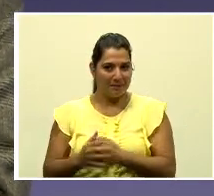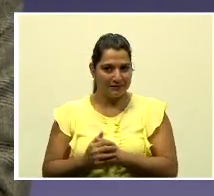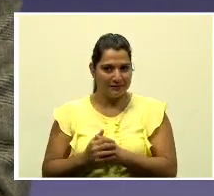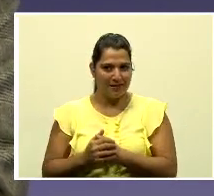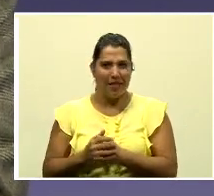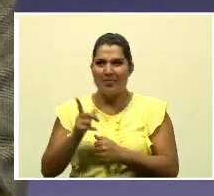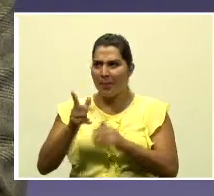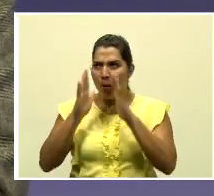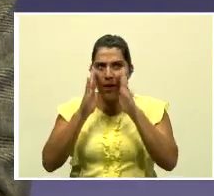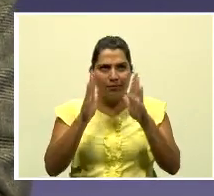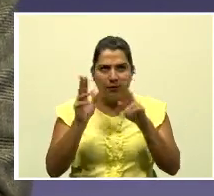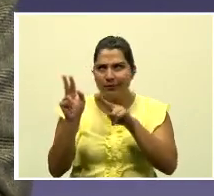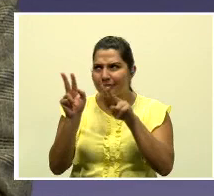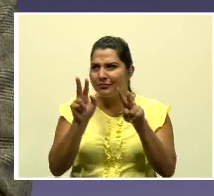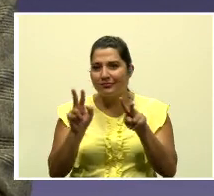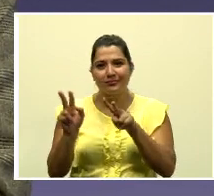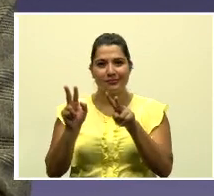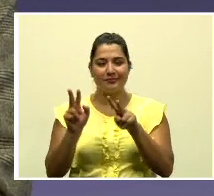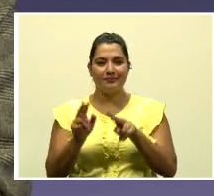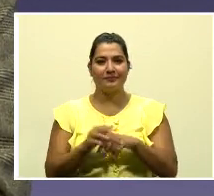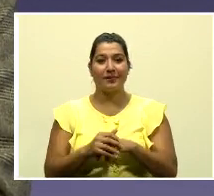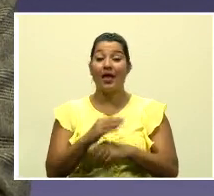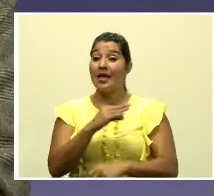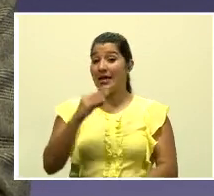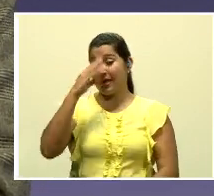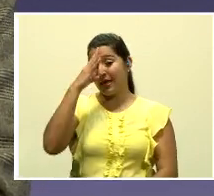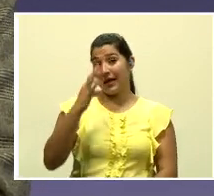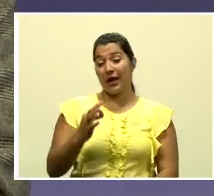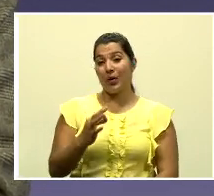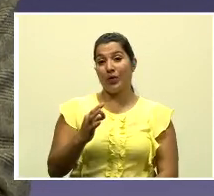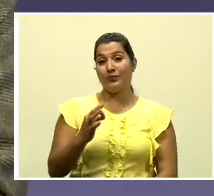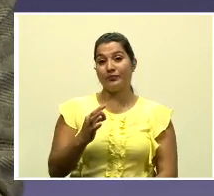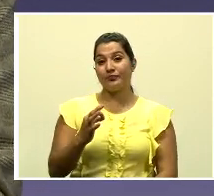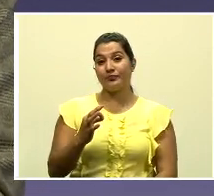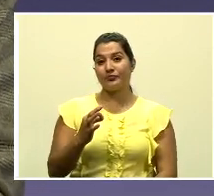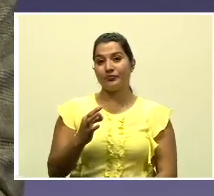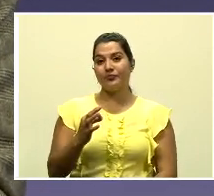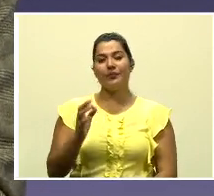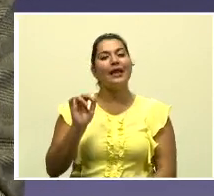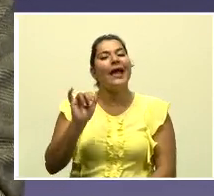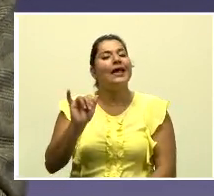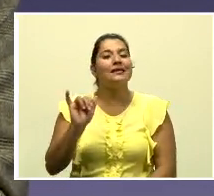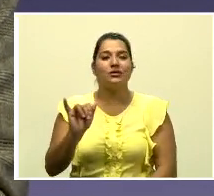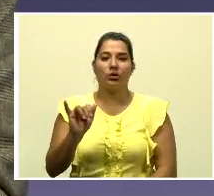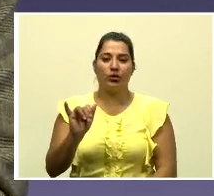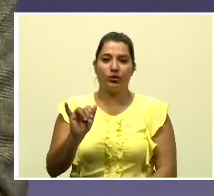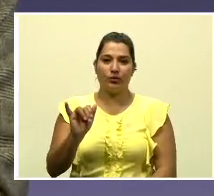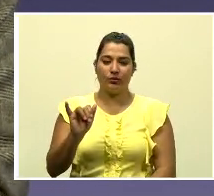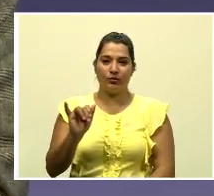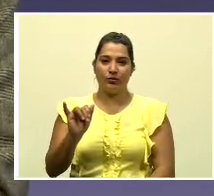que ser observador, y creo que eso uno lo va